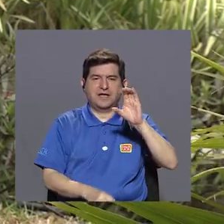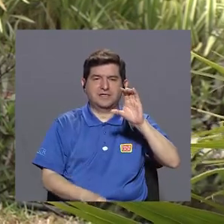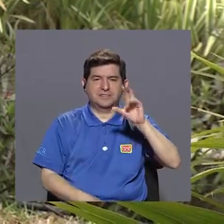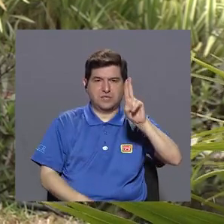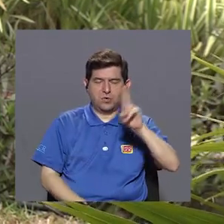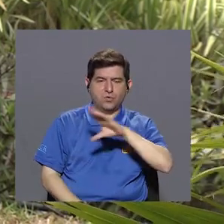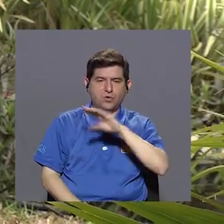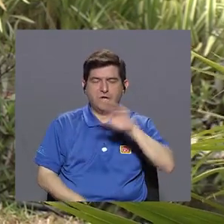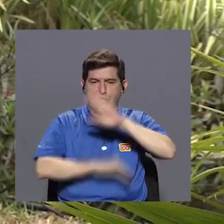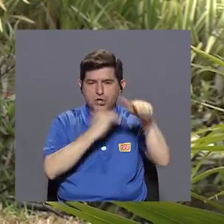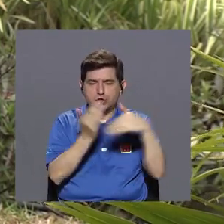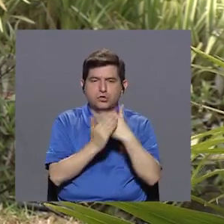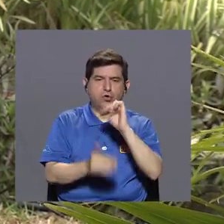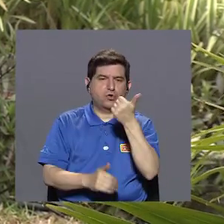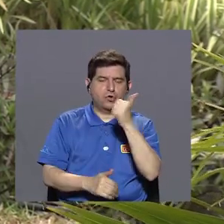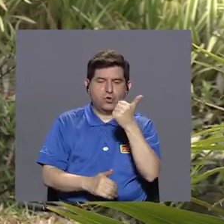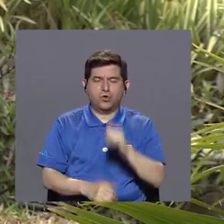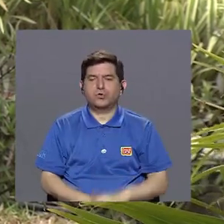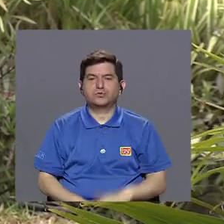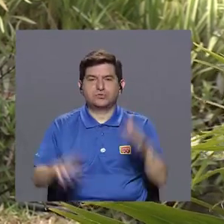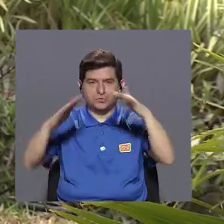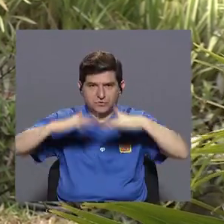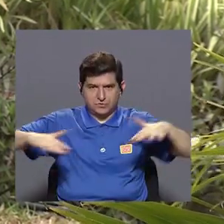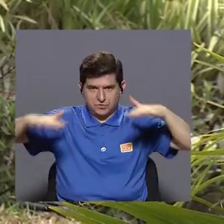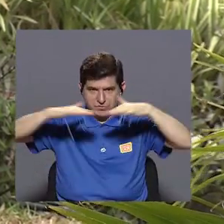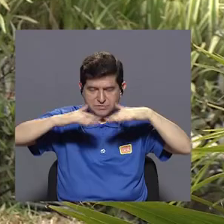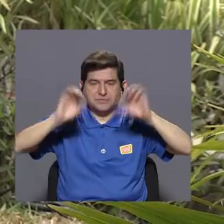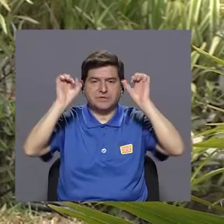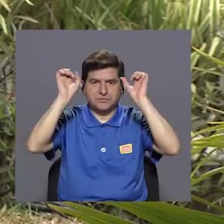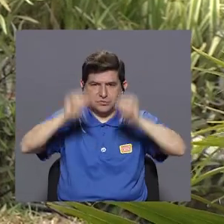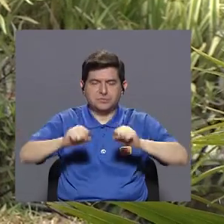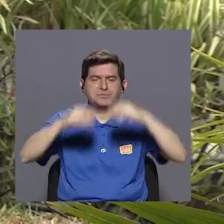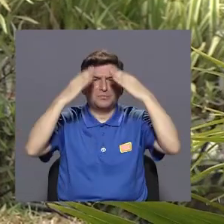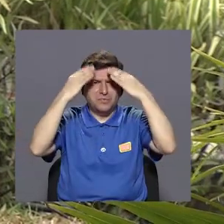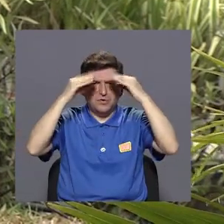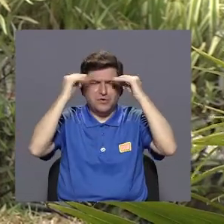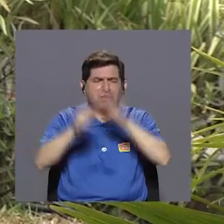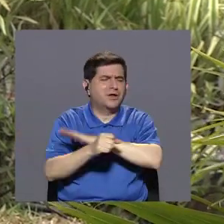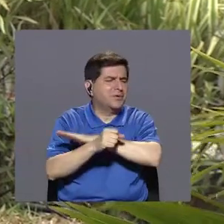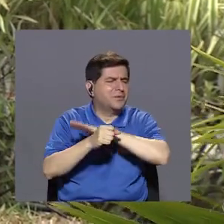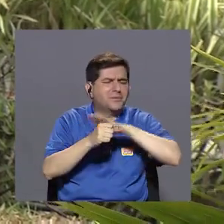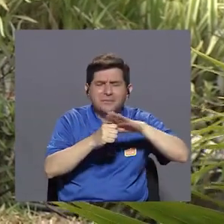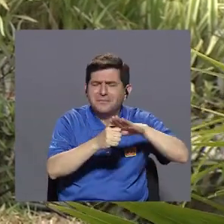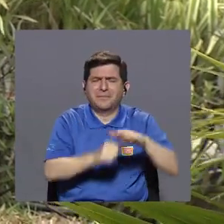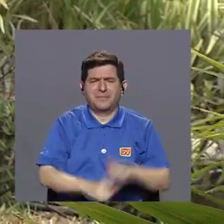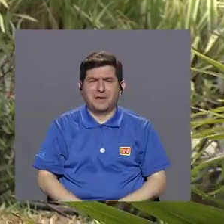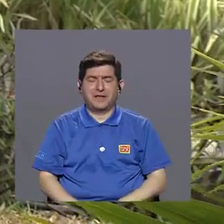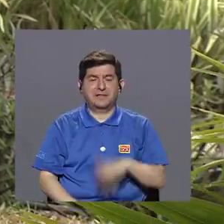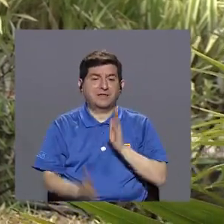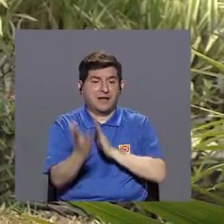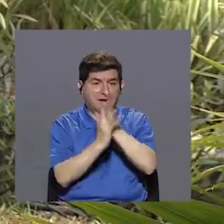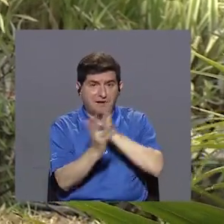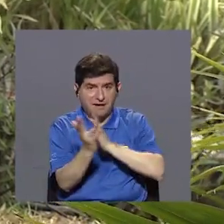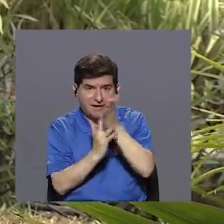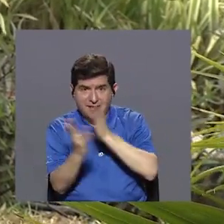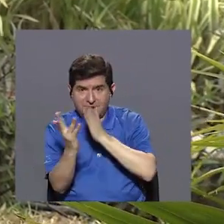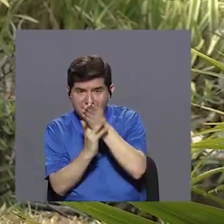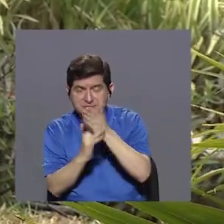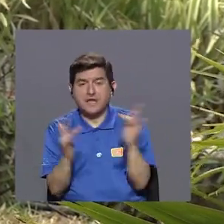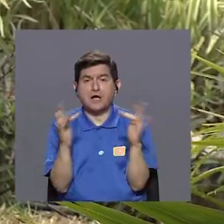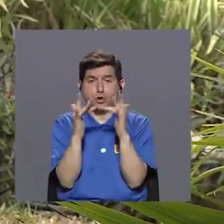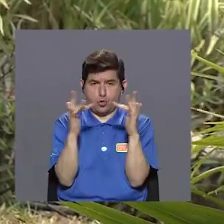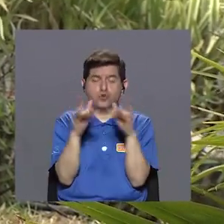comunal universitario como a todos los demás otros espacios donde hay información suficiente como para